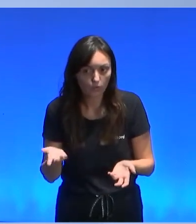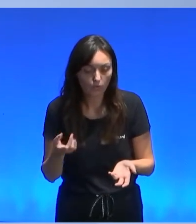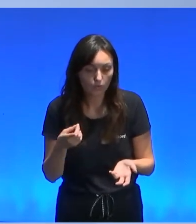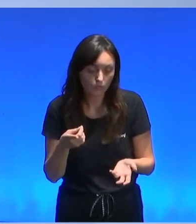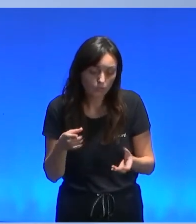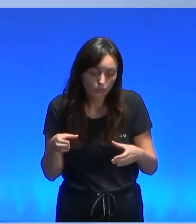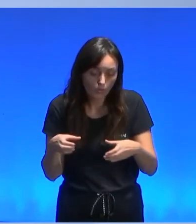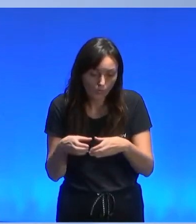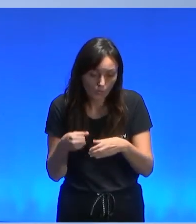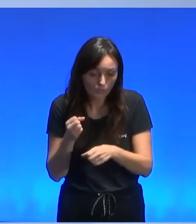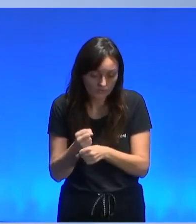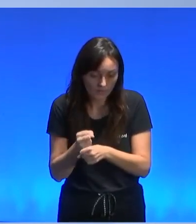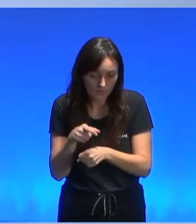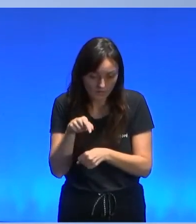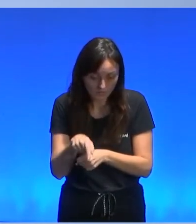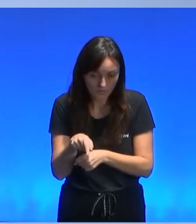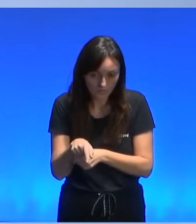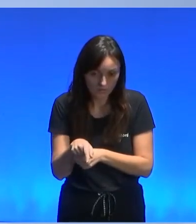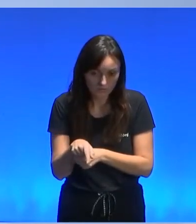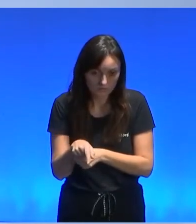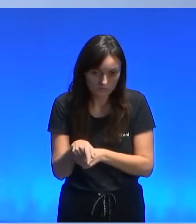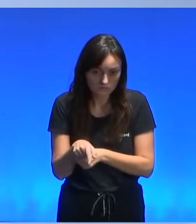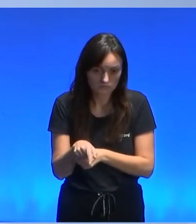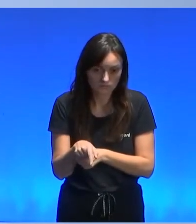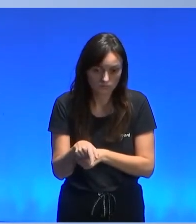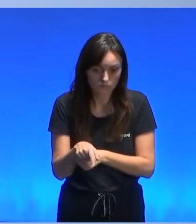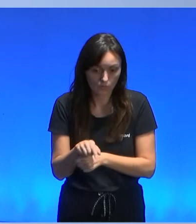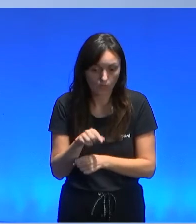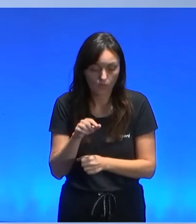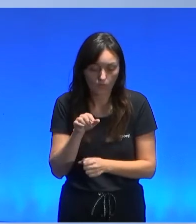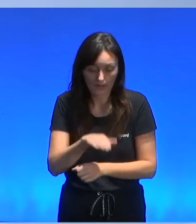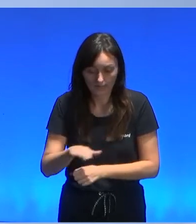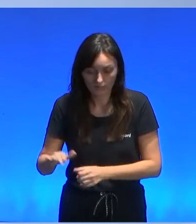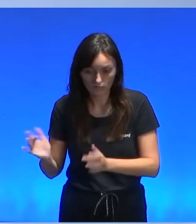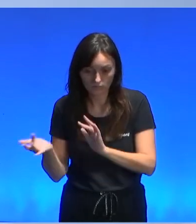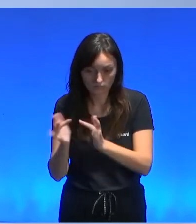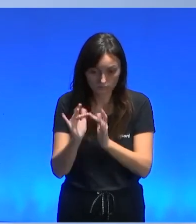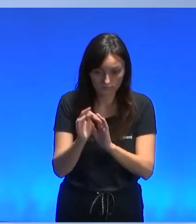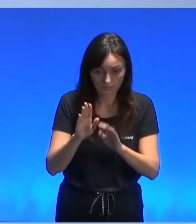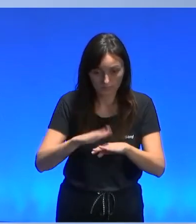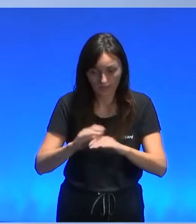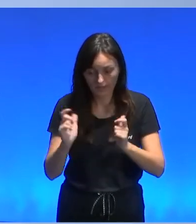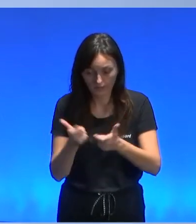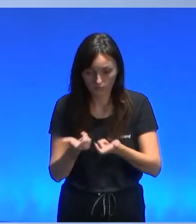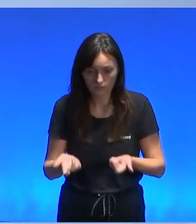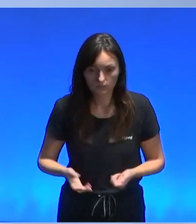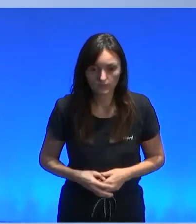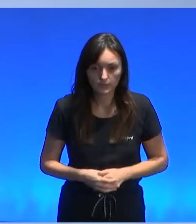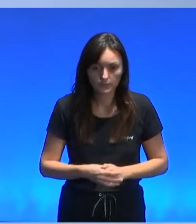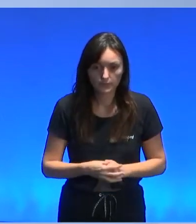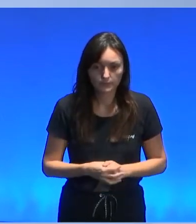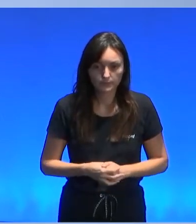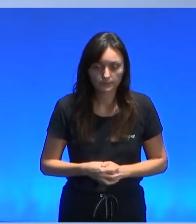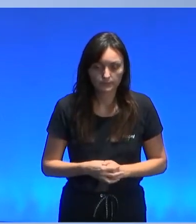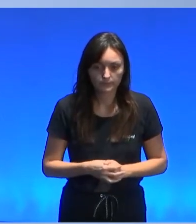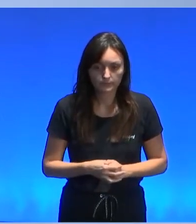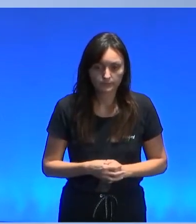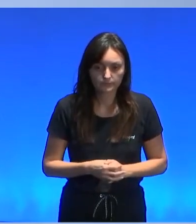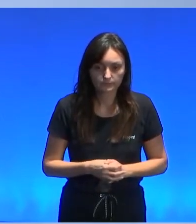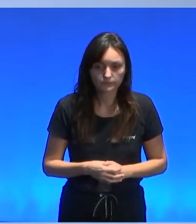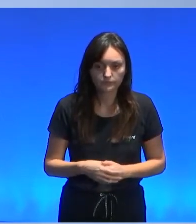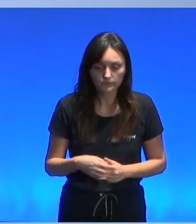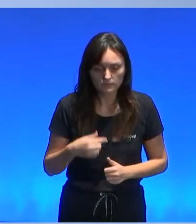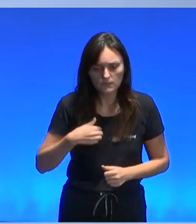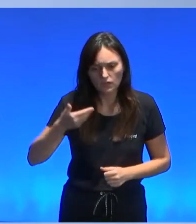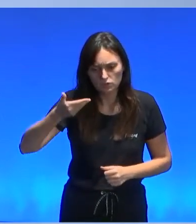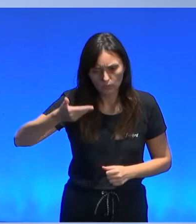de trabajo y donde se encuentran los niños por el consejo. Yo siempre digo que esto es